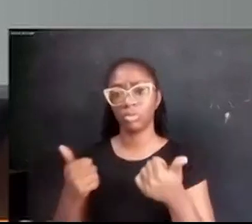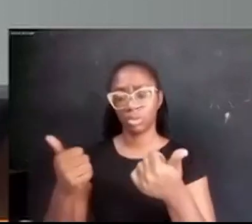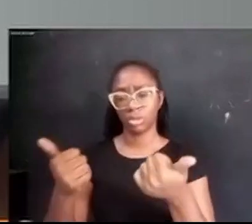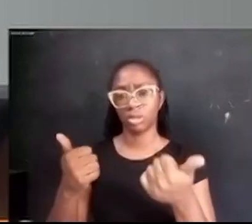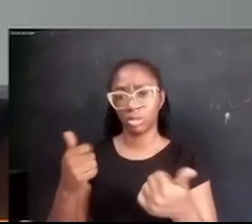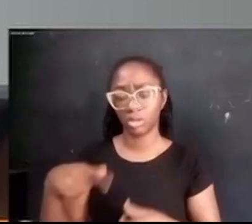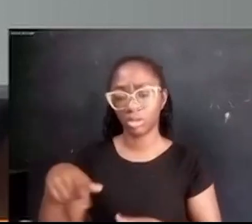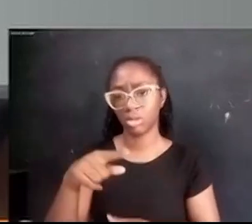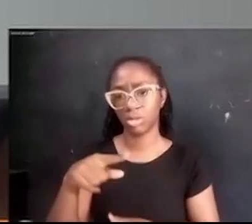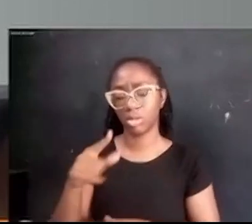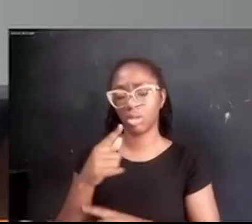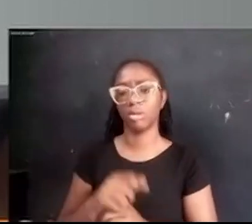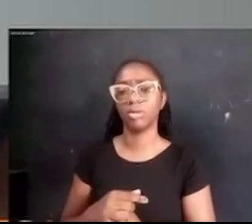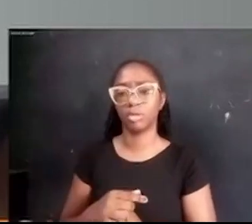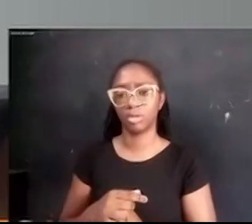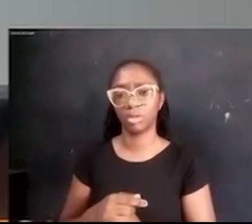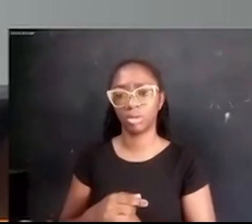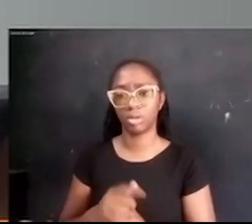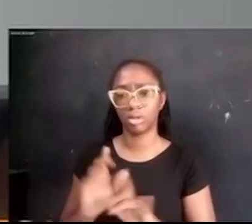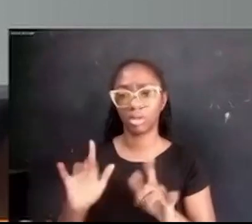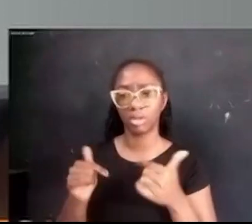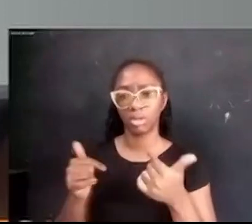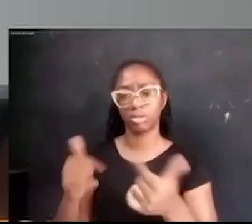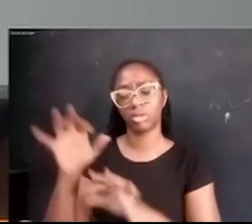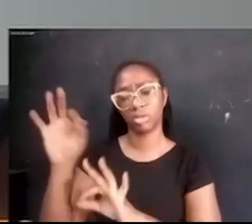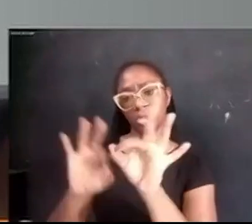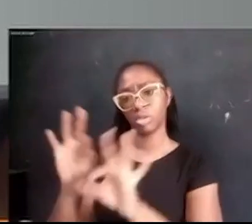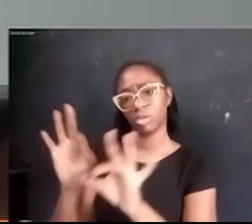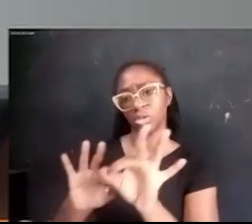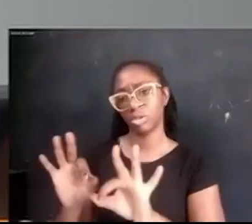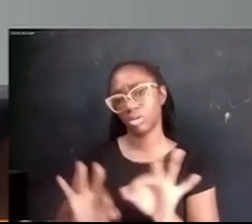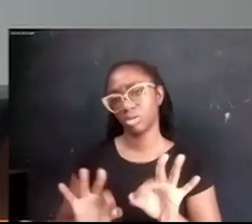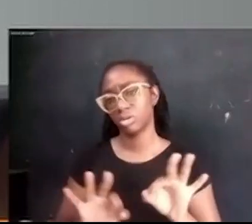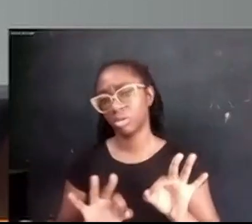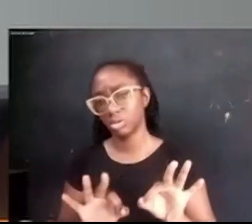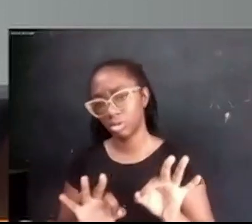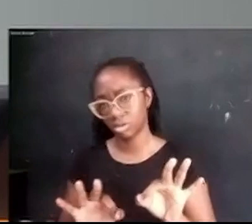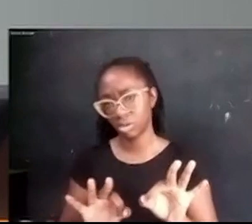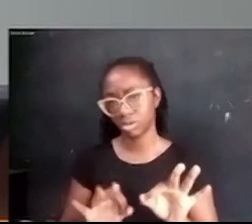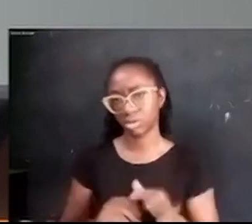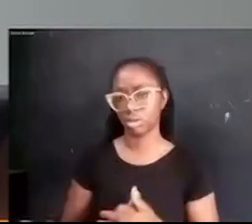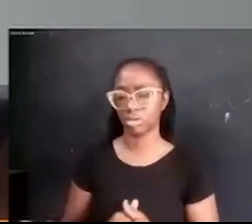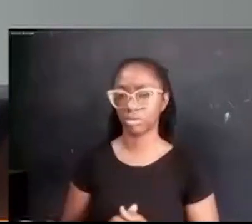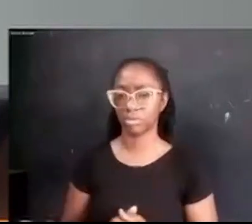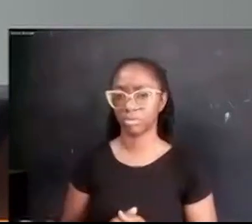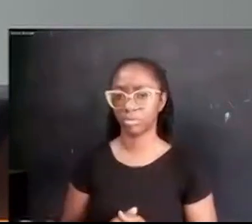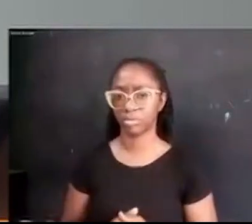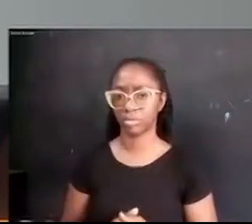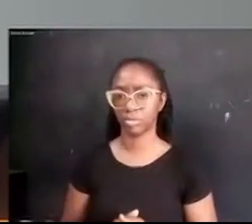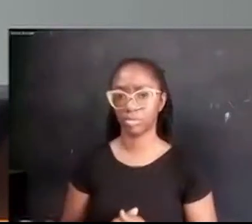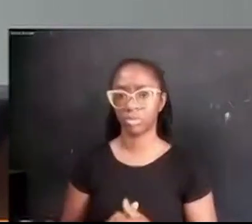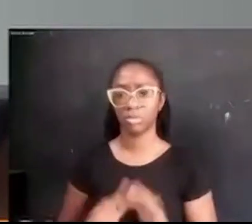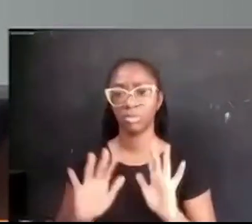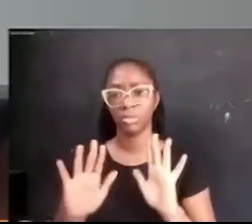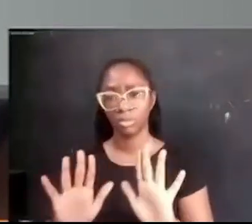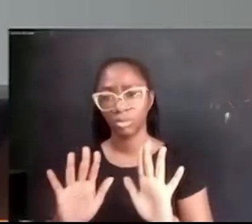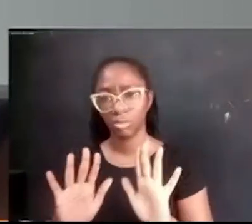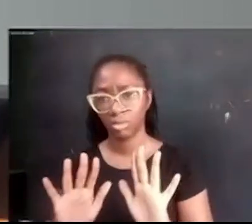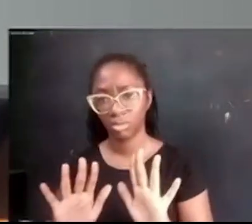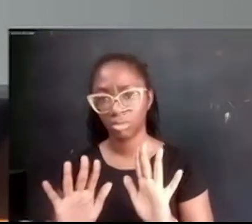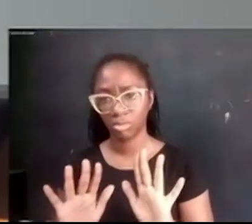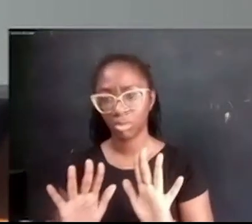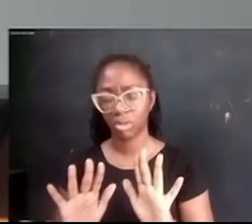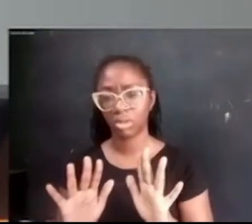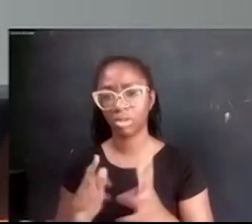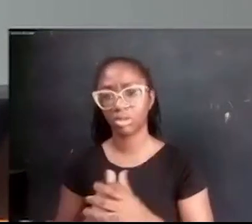especial, la accesión a una organización supranacional sin precedentes. Pues parece que las instituciones de la